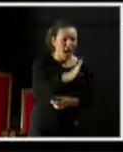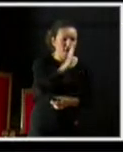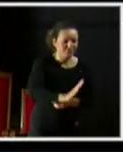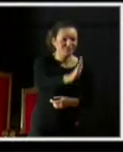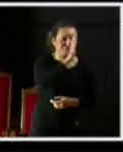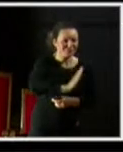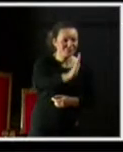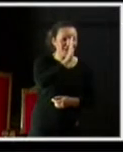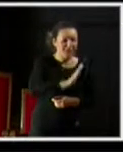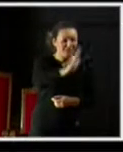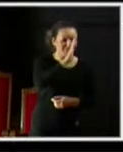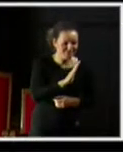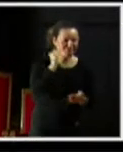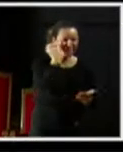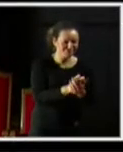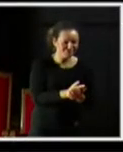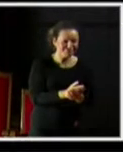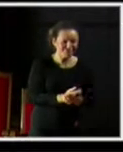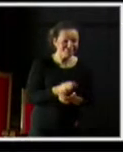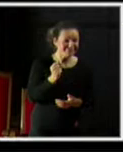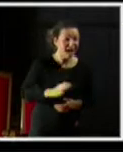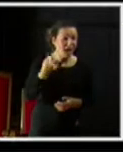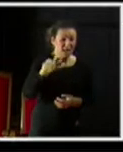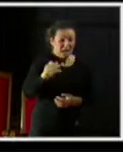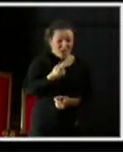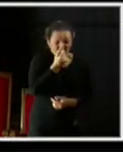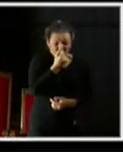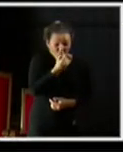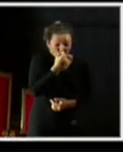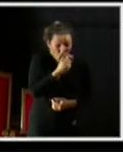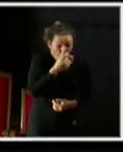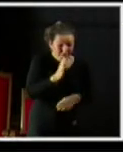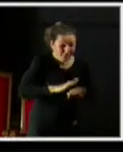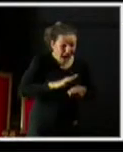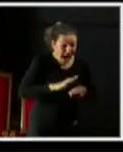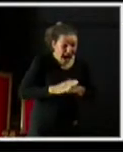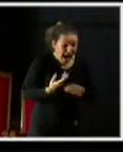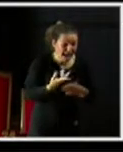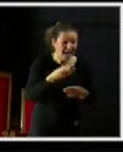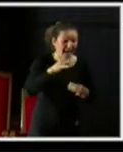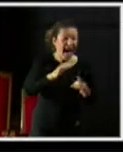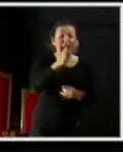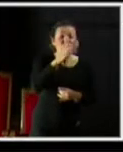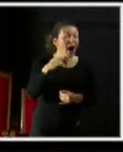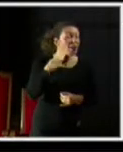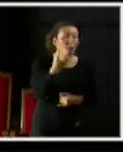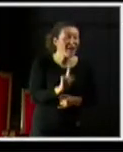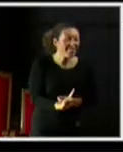y beben y vuelven a beber y orina muy poquito para el agua no perder